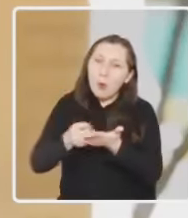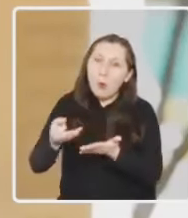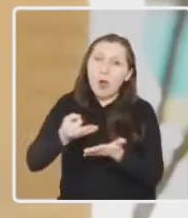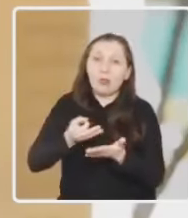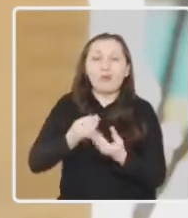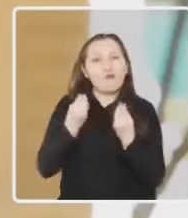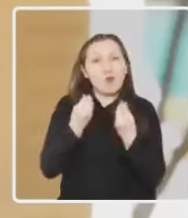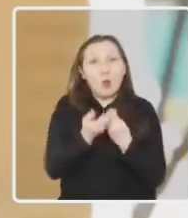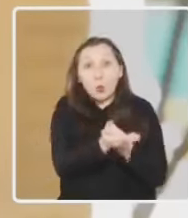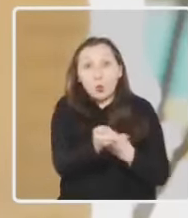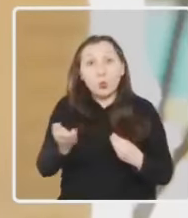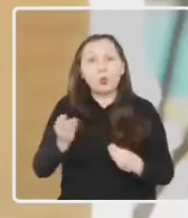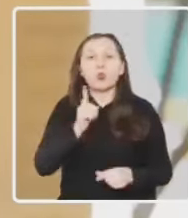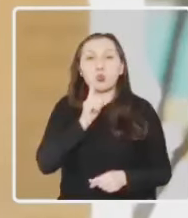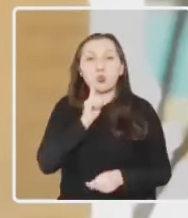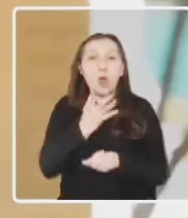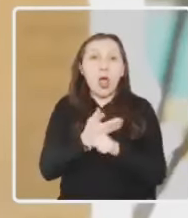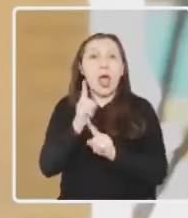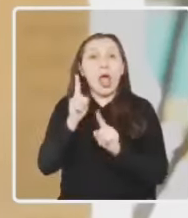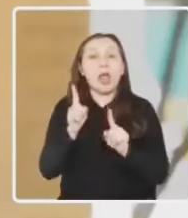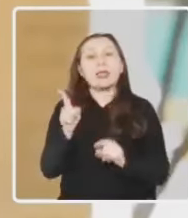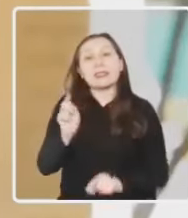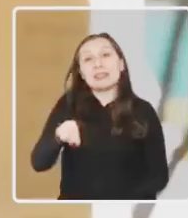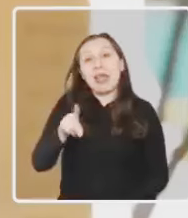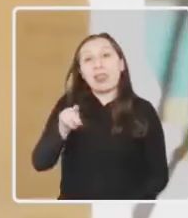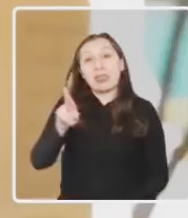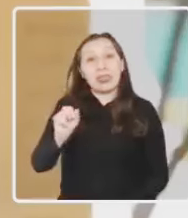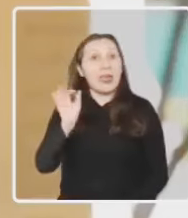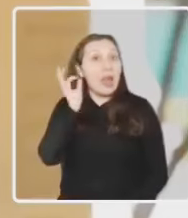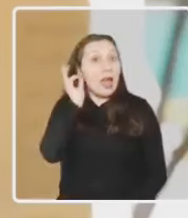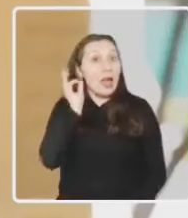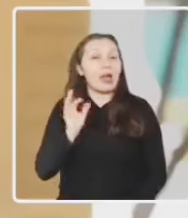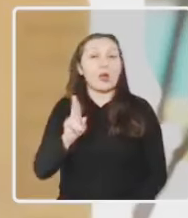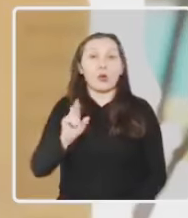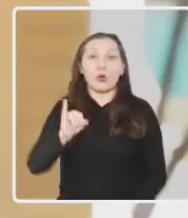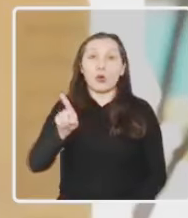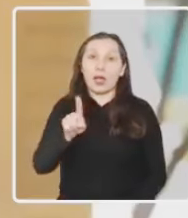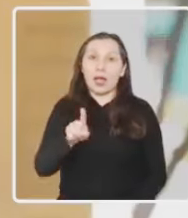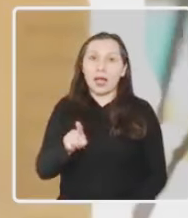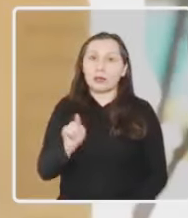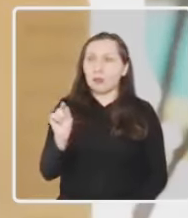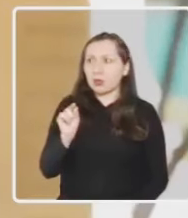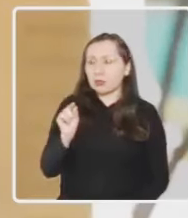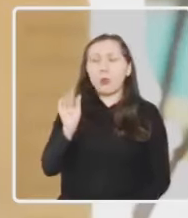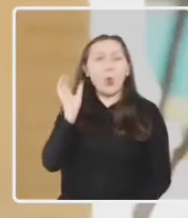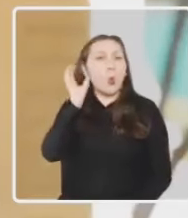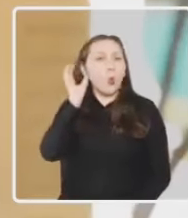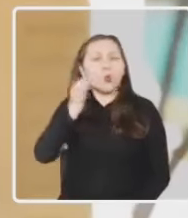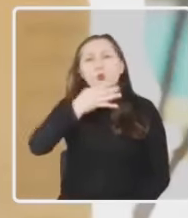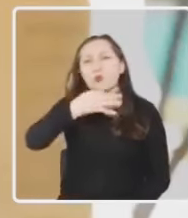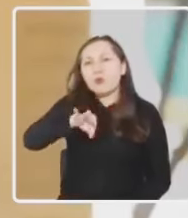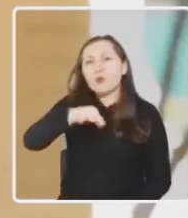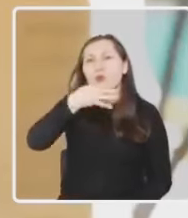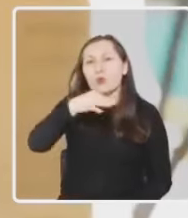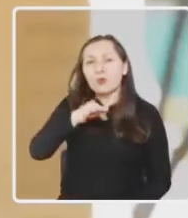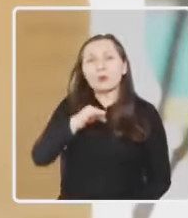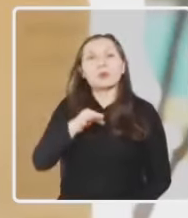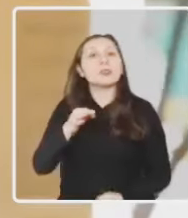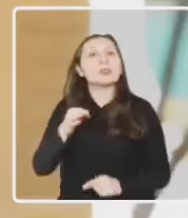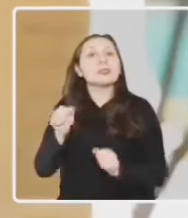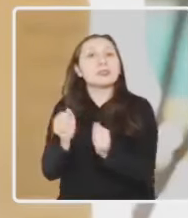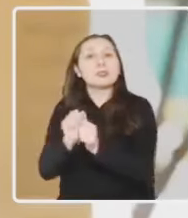por eso qué rico que tengan ustedes a alguien como Sandra Rojas, a quien acabo de escuchar con los chicos